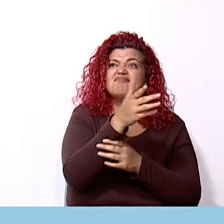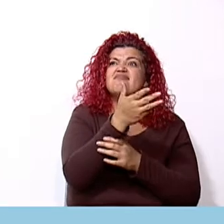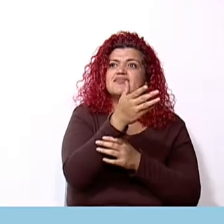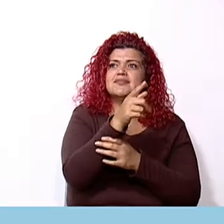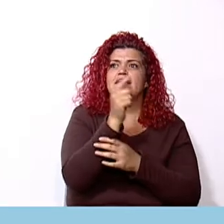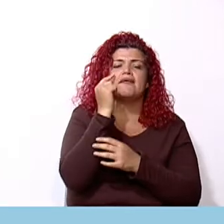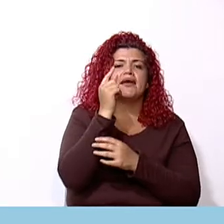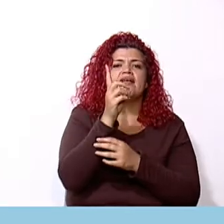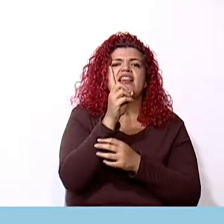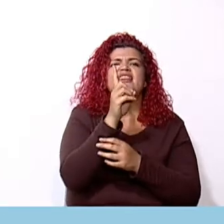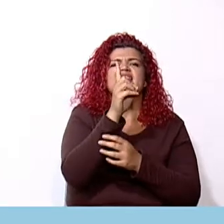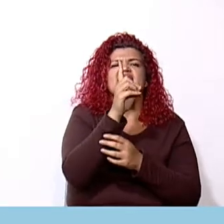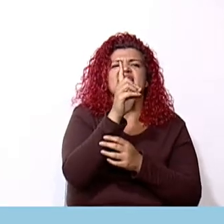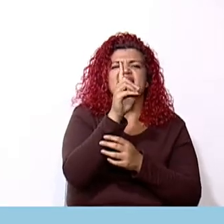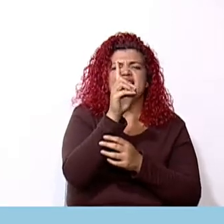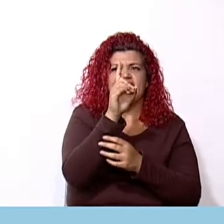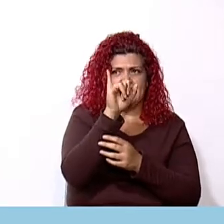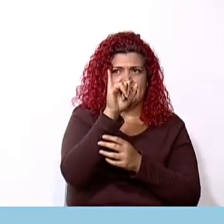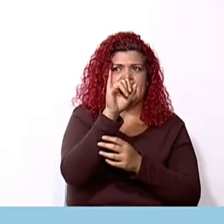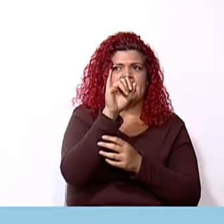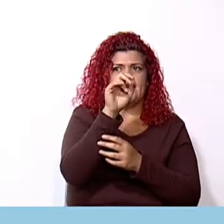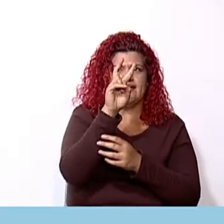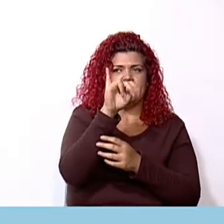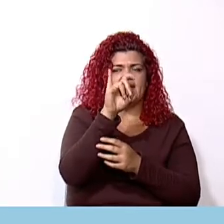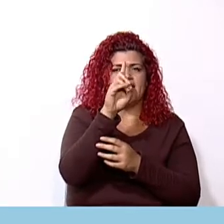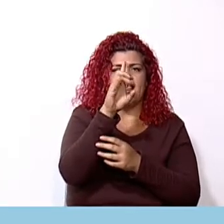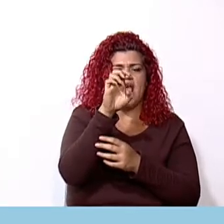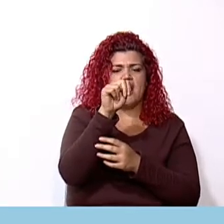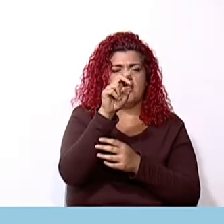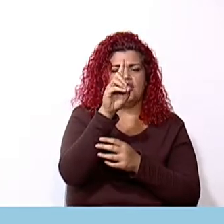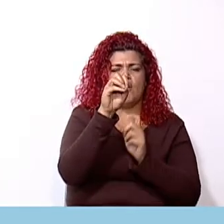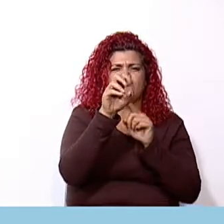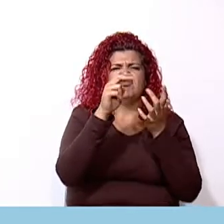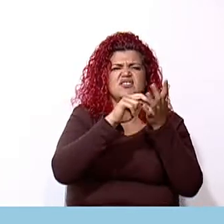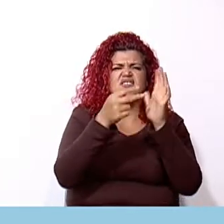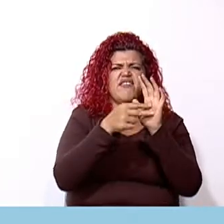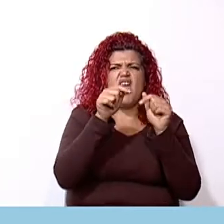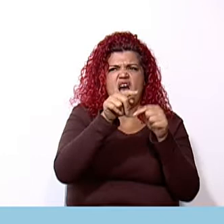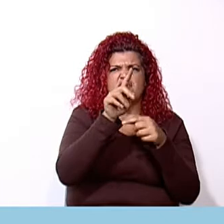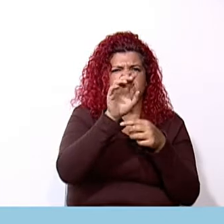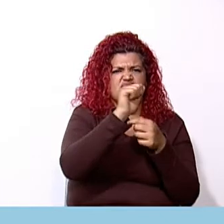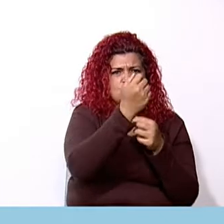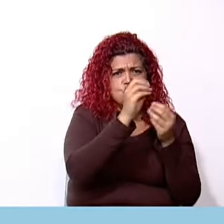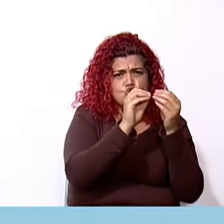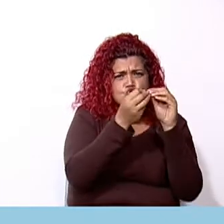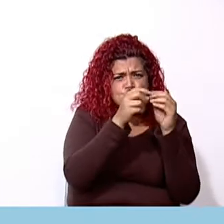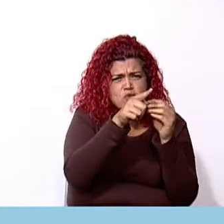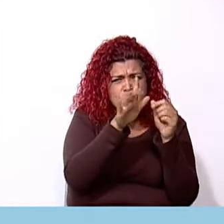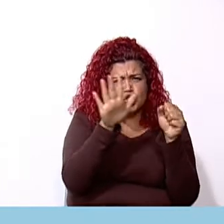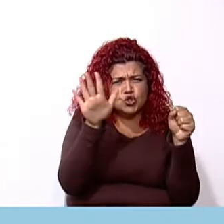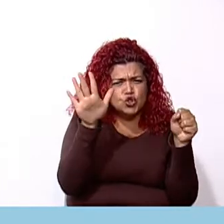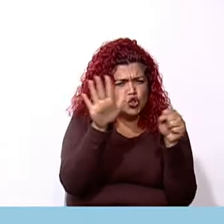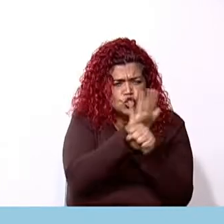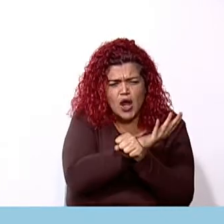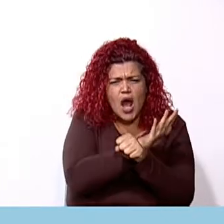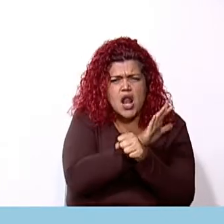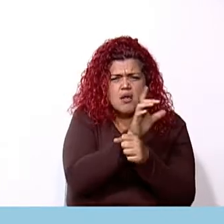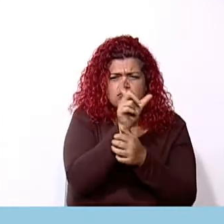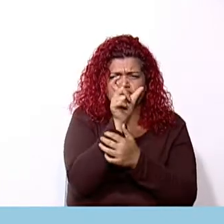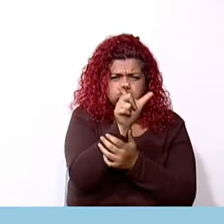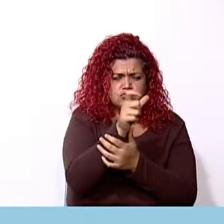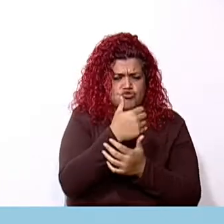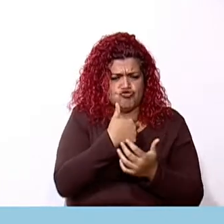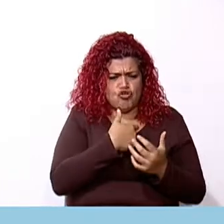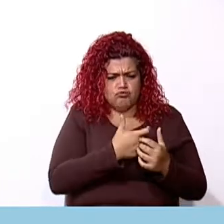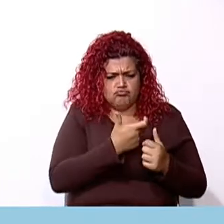el dividendo. El dividendo representa el total de la unidad que